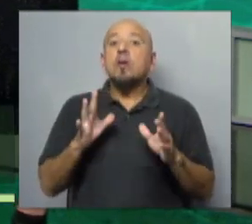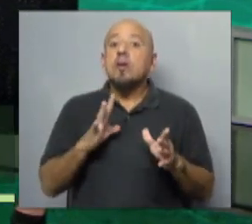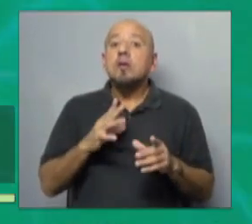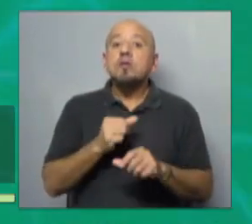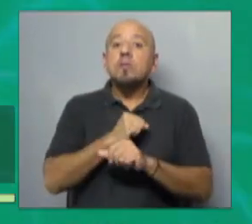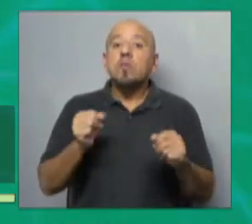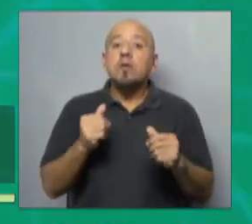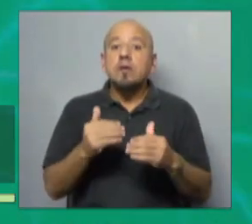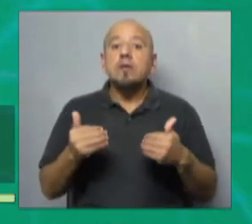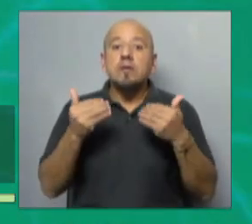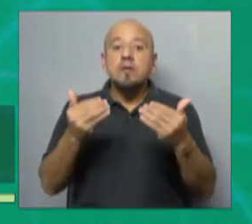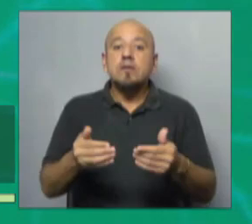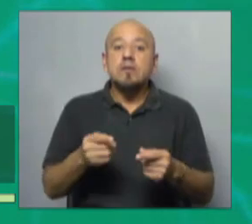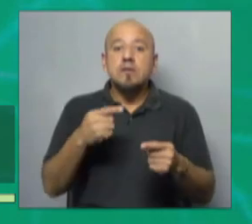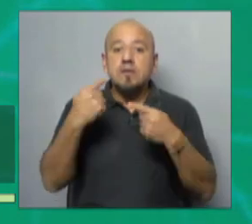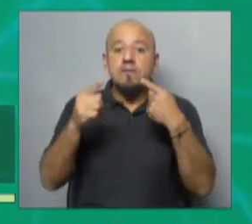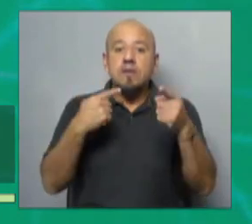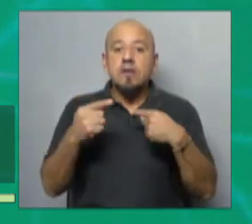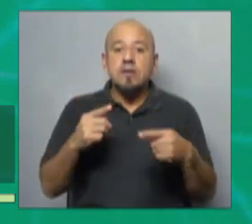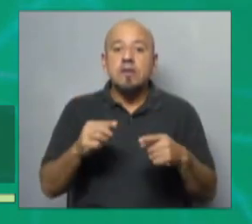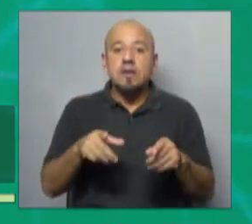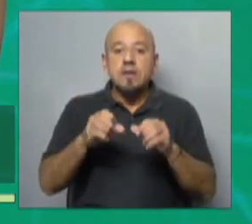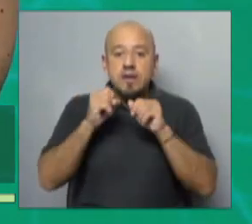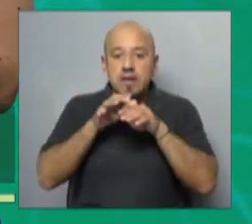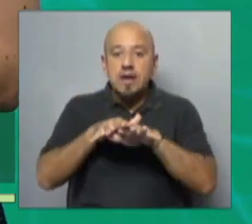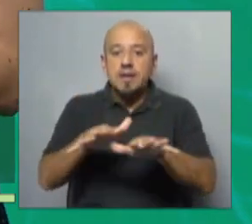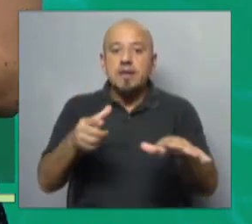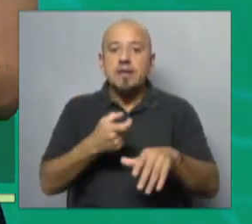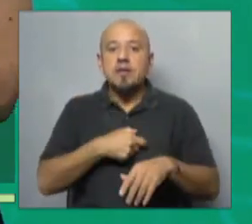se logren a través de los diferentes medios y las redes van a jugar un rol muy importante